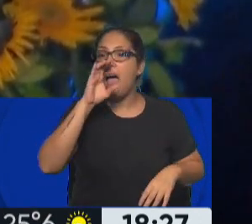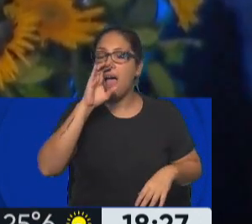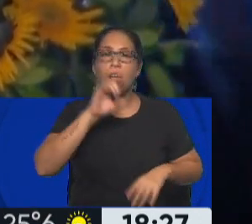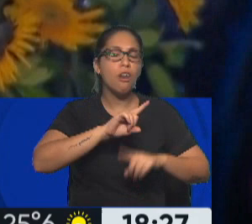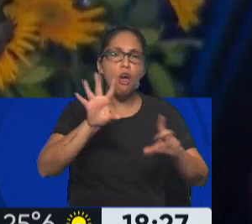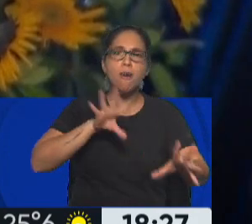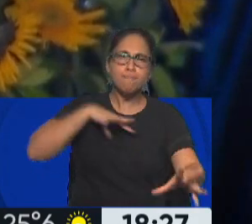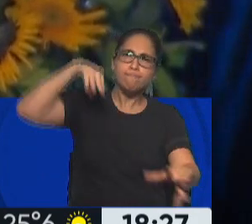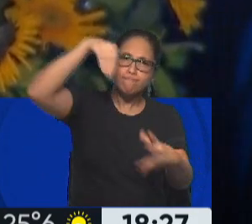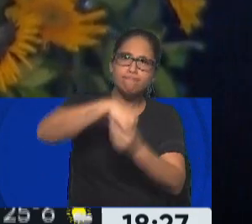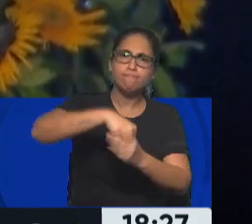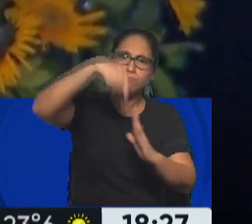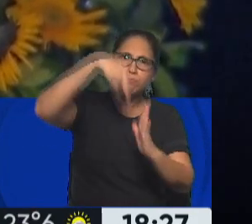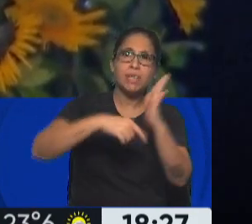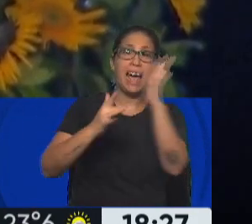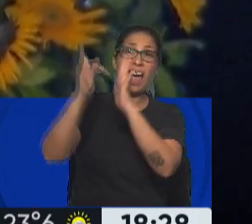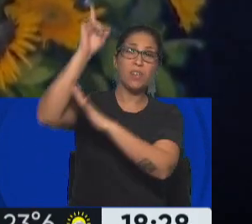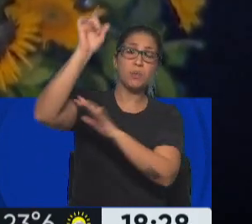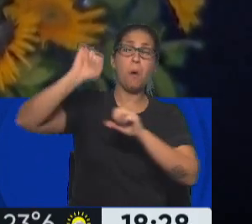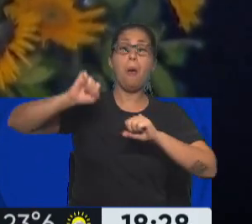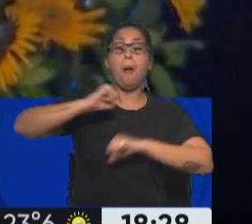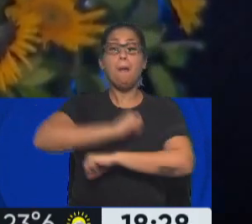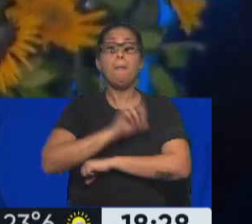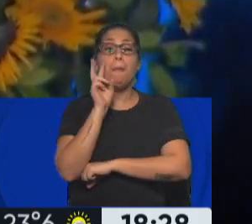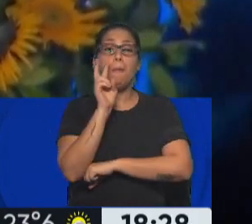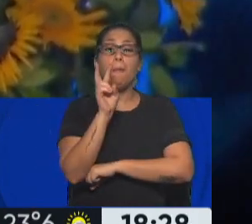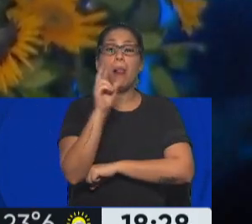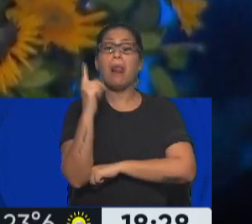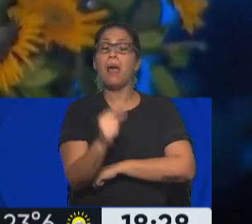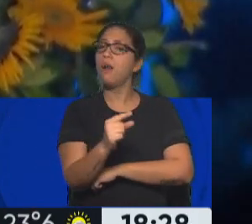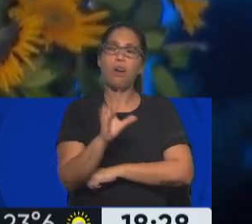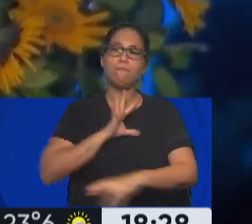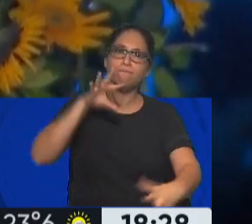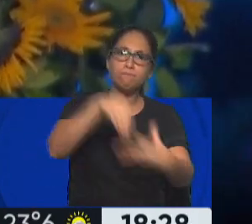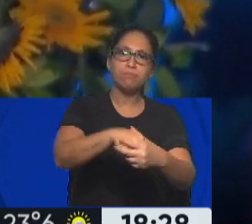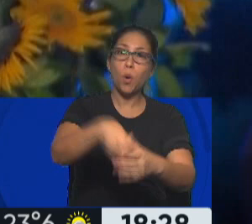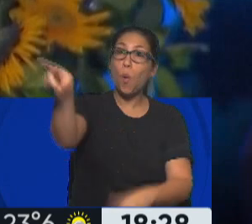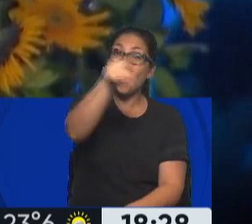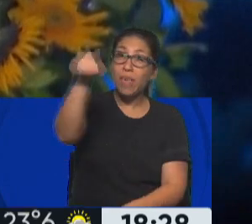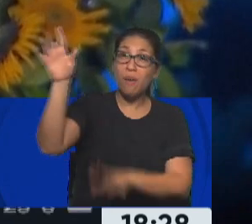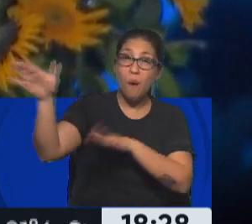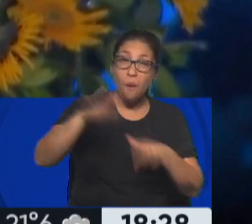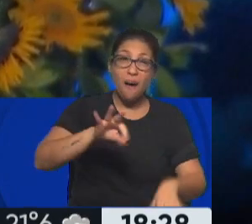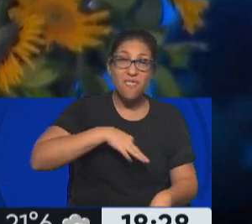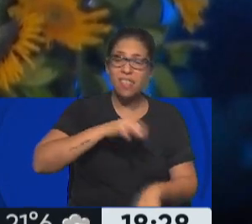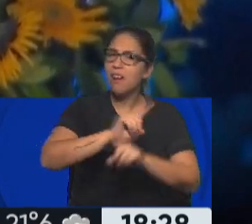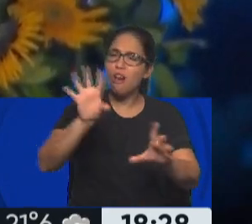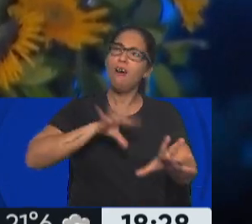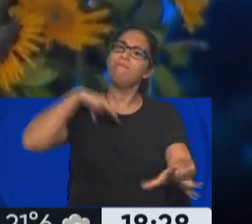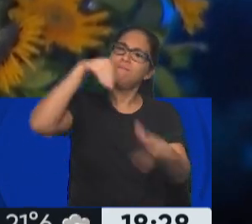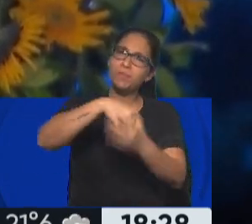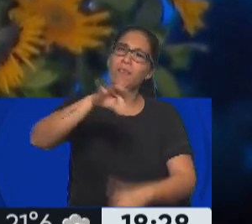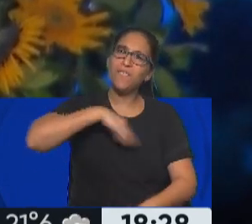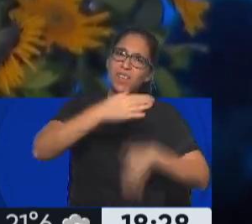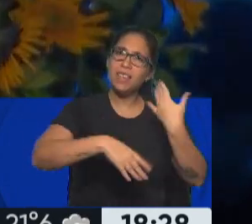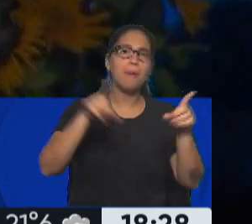métanse en ella. Jesús no se quedó en el balcón, se metió. No balconeen la vida, métanse en ella